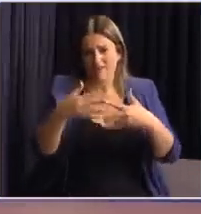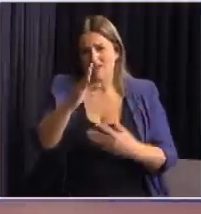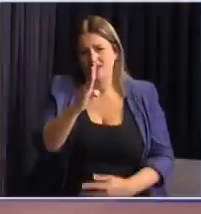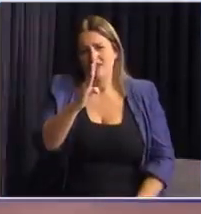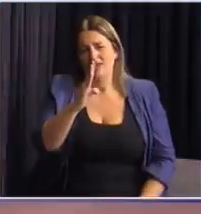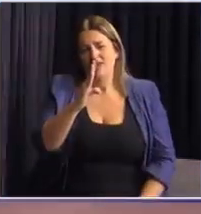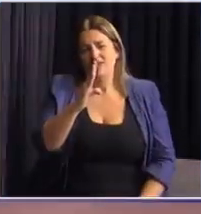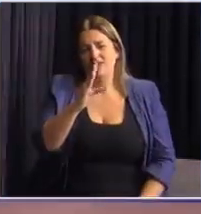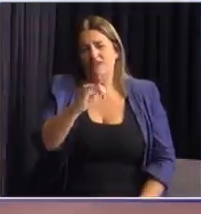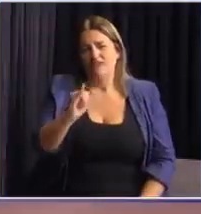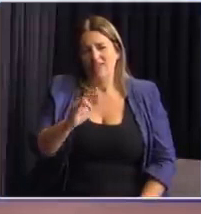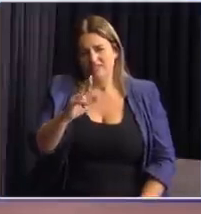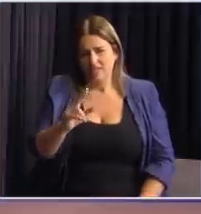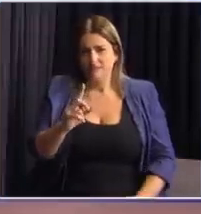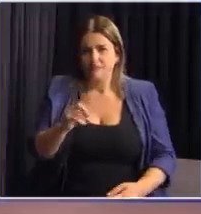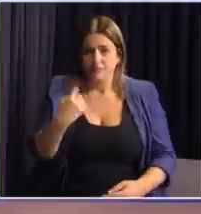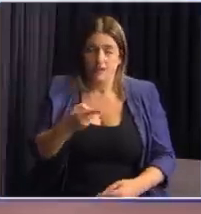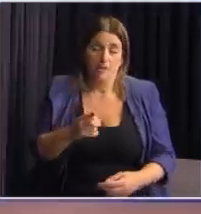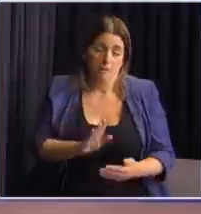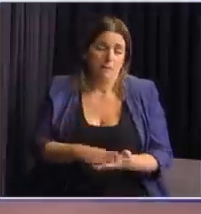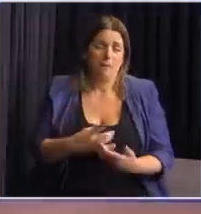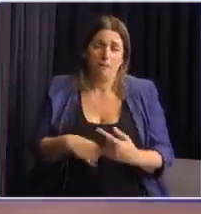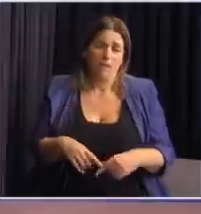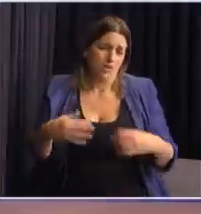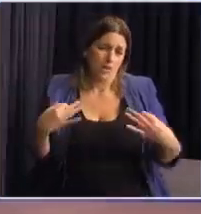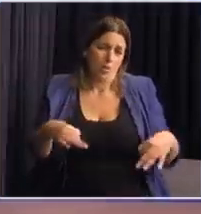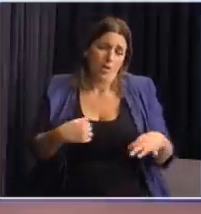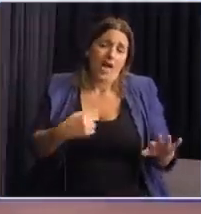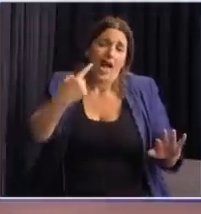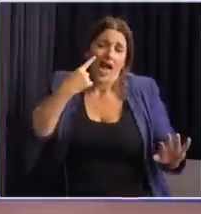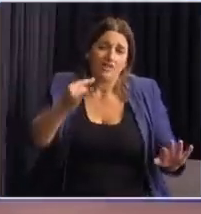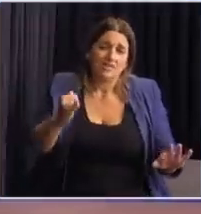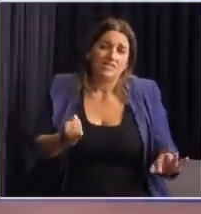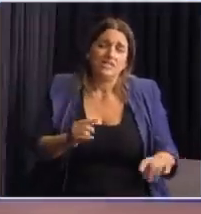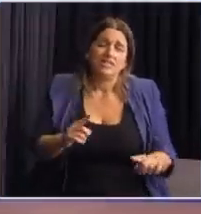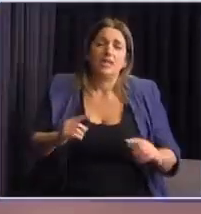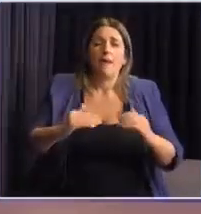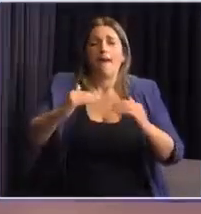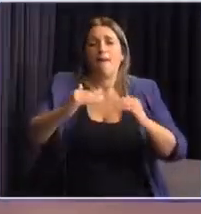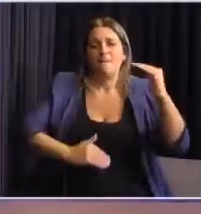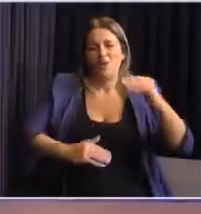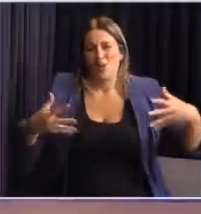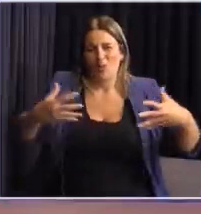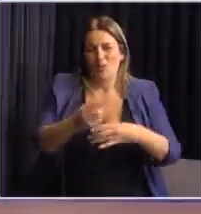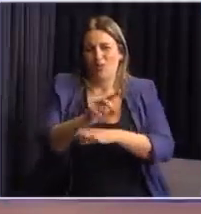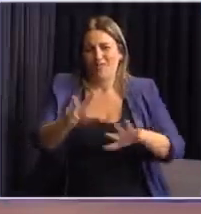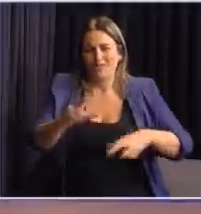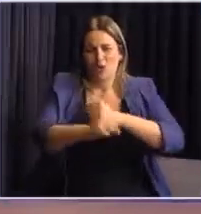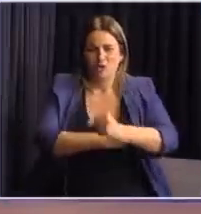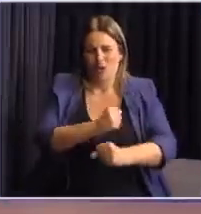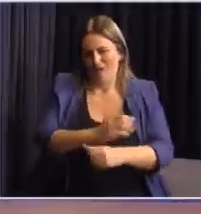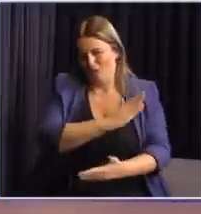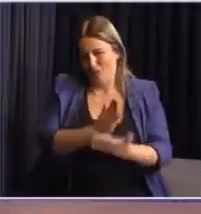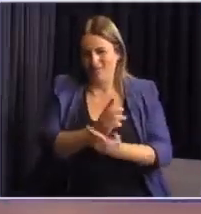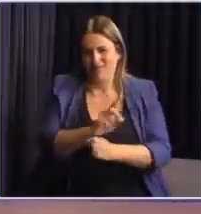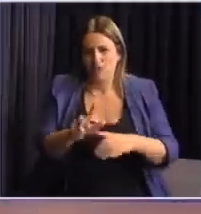Es más de índole sanitario, pero claramente estamos viendo a ver si se va a vacunar a los menores de 18. Estamos viendo si va a tener